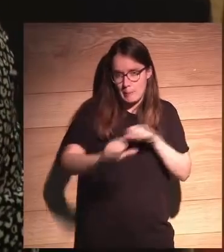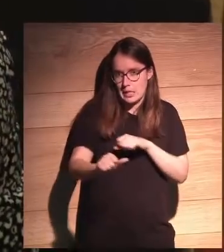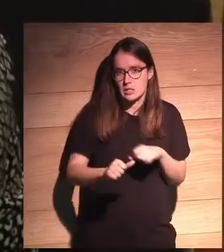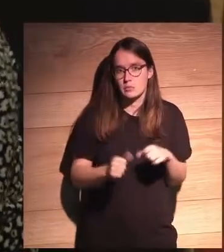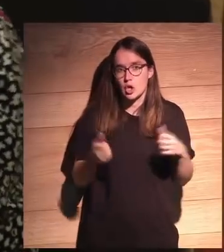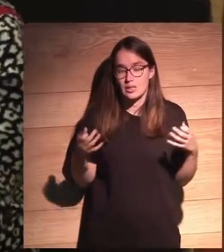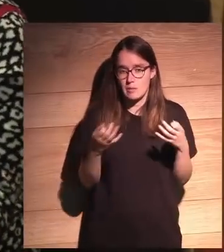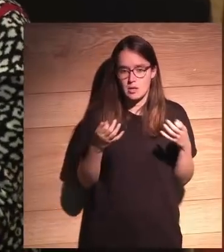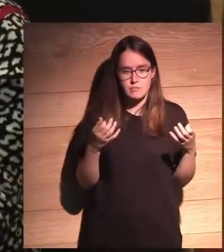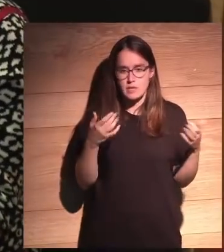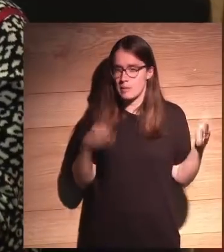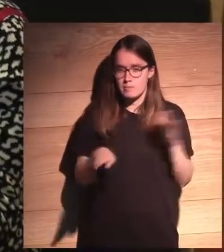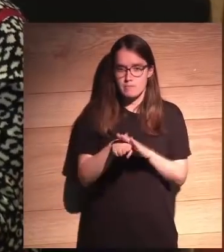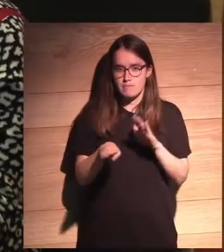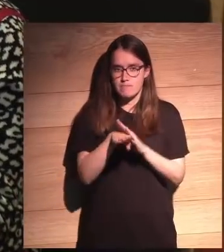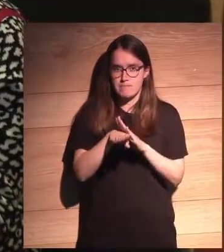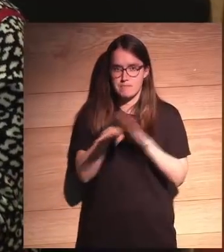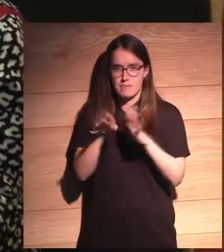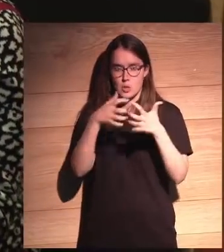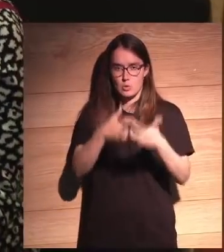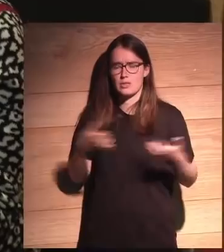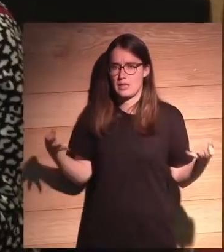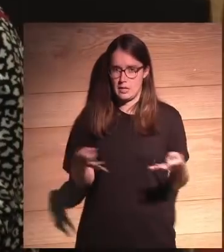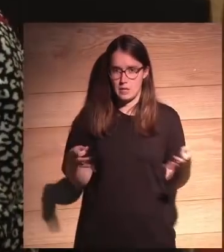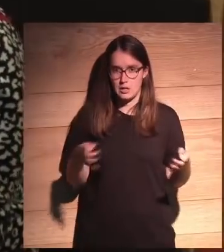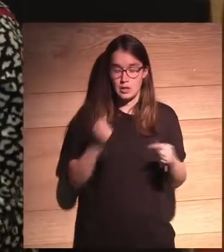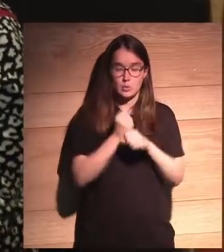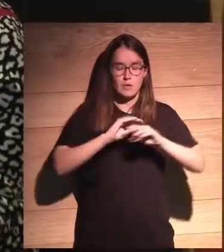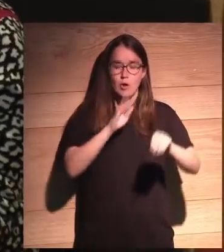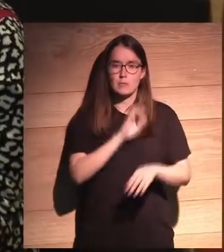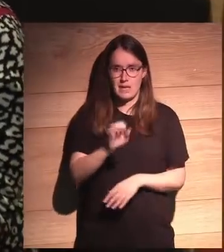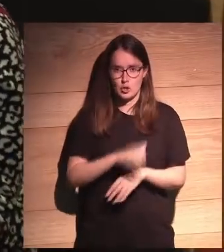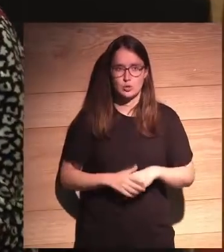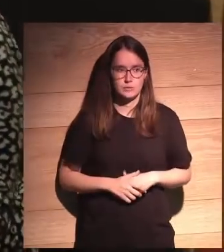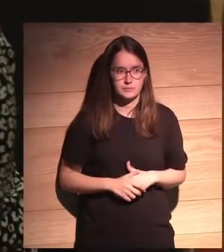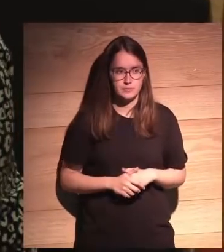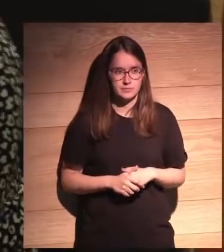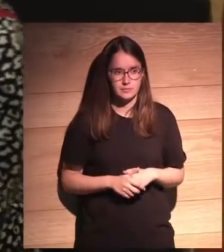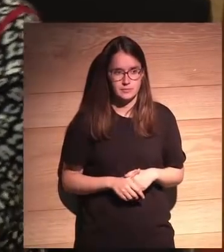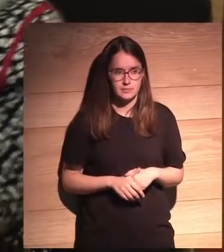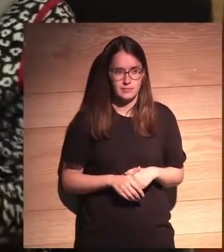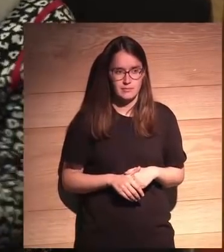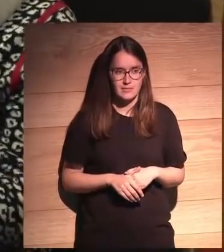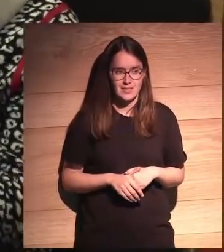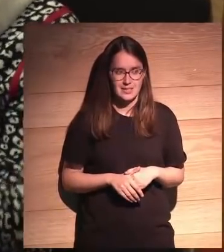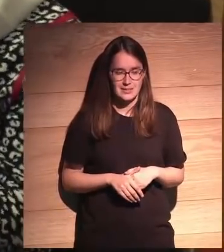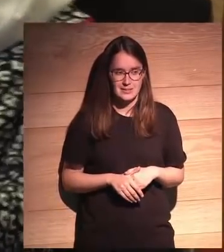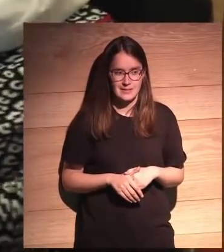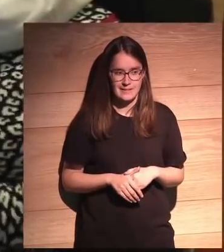estar, pero hay que estar sin bajar la guardia. Sí. O sea, tu trabajo es maravilloso. Y el de las niñas, bueno,